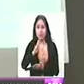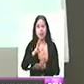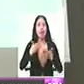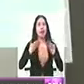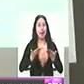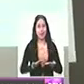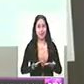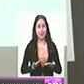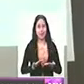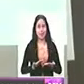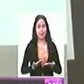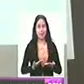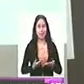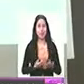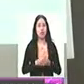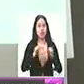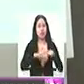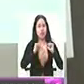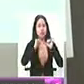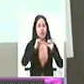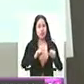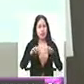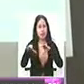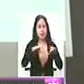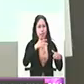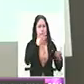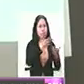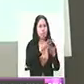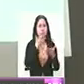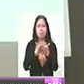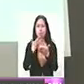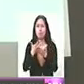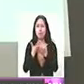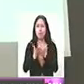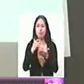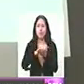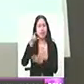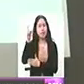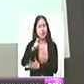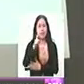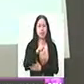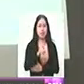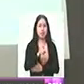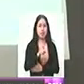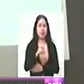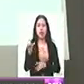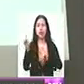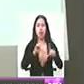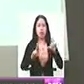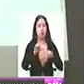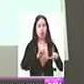para que se realicen las pruebas necesarias en los distintos laboratorios a